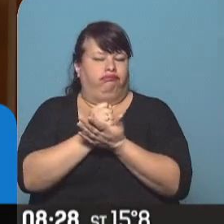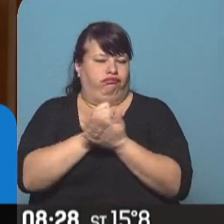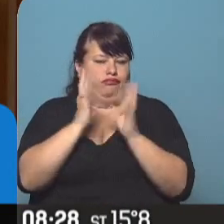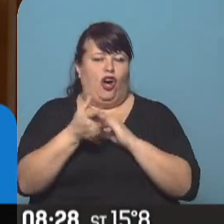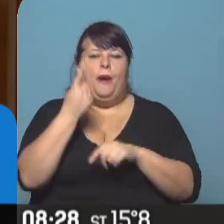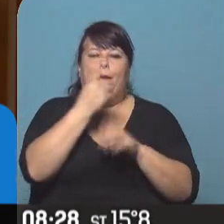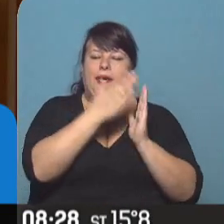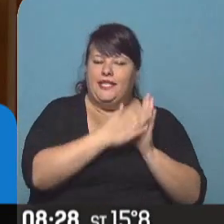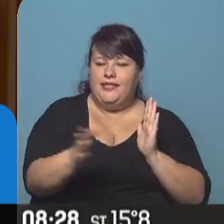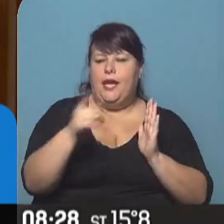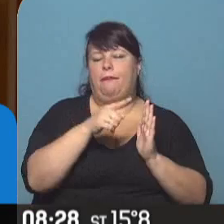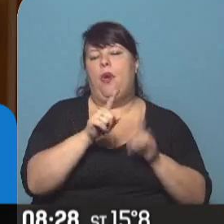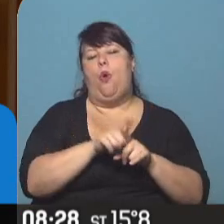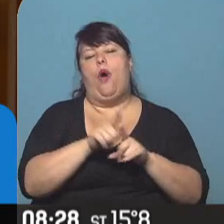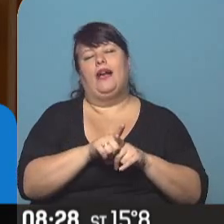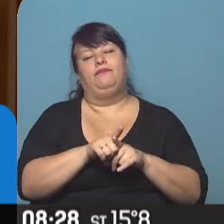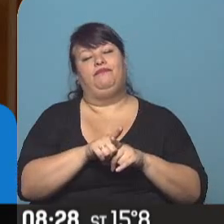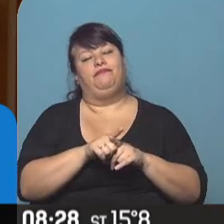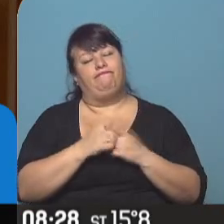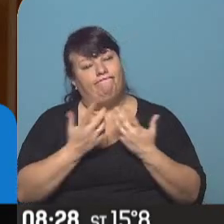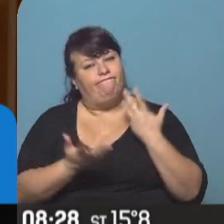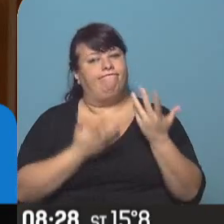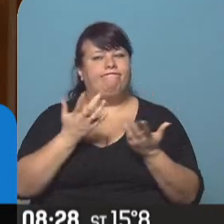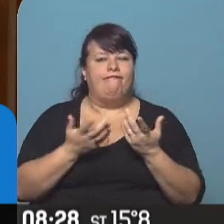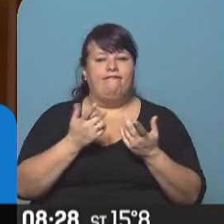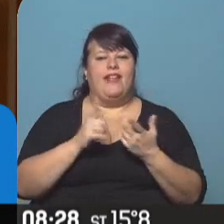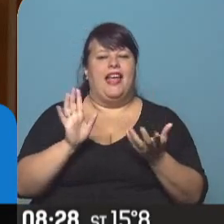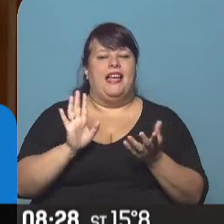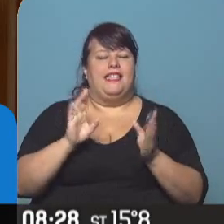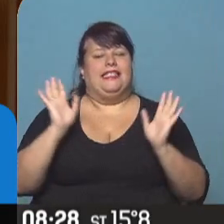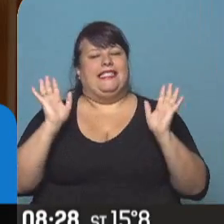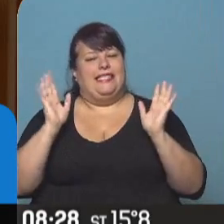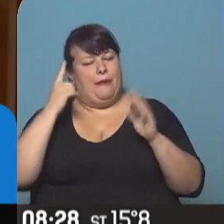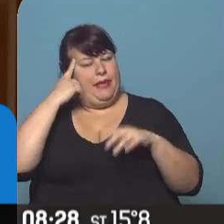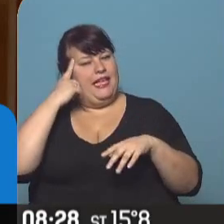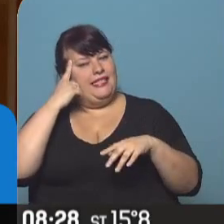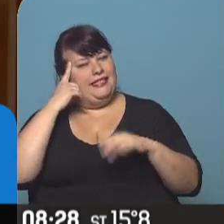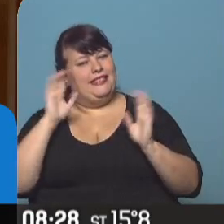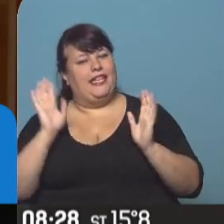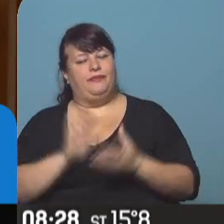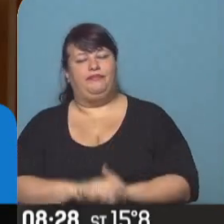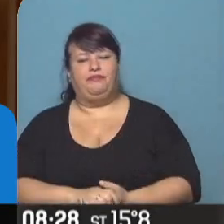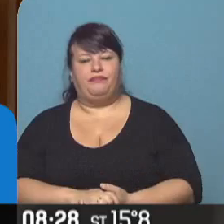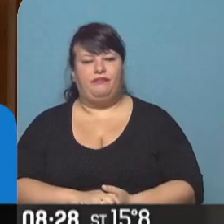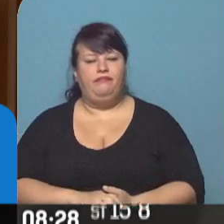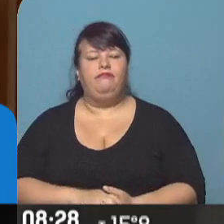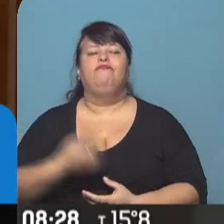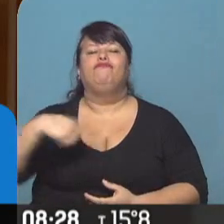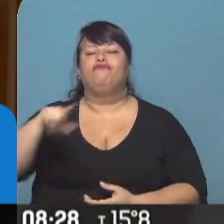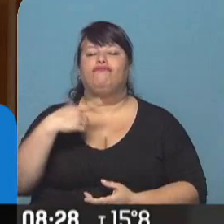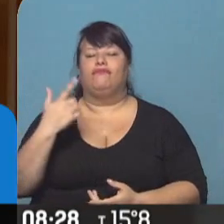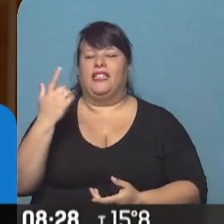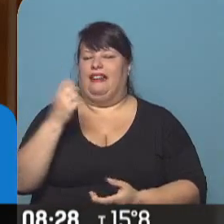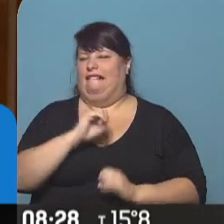principio había como mucha este etc había como una idea de que lo que estaban haciendo era muy